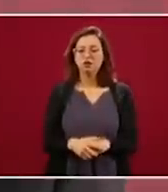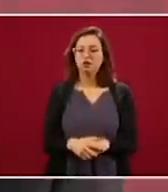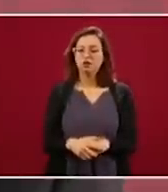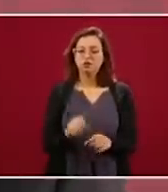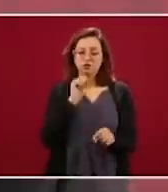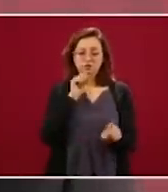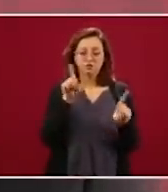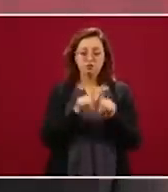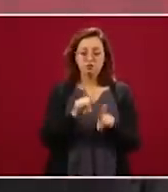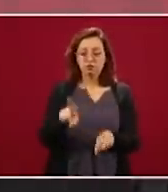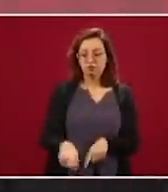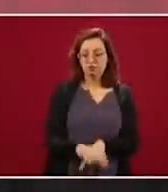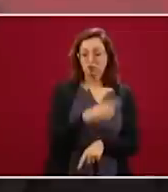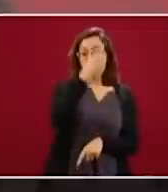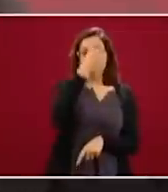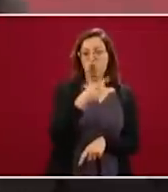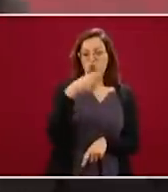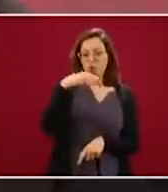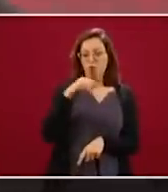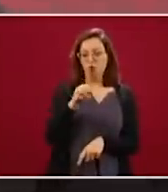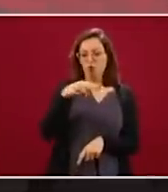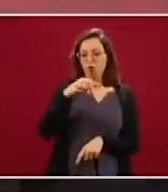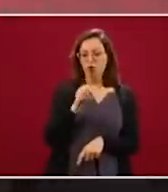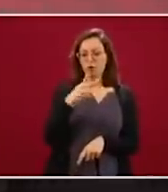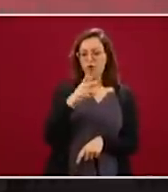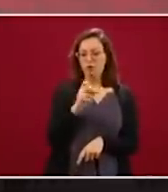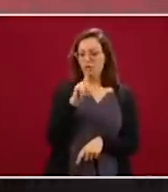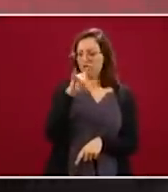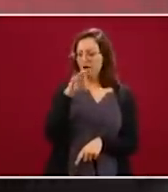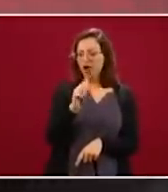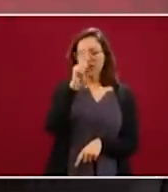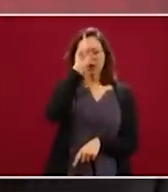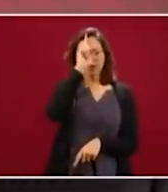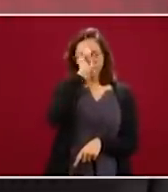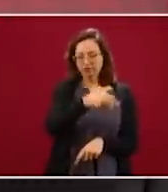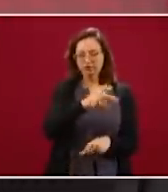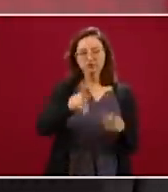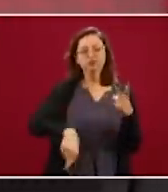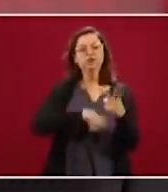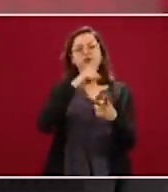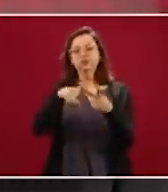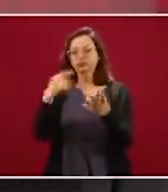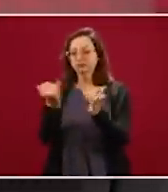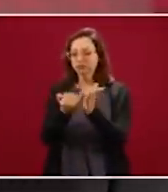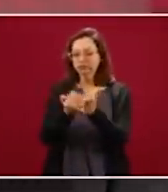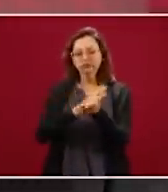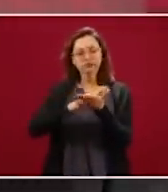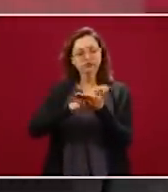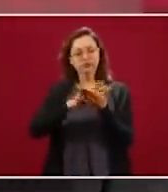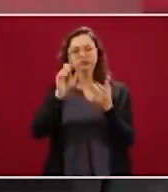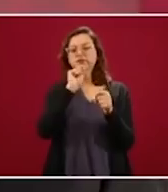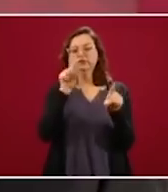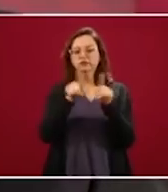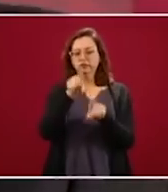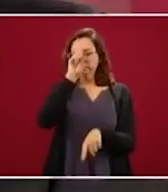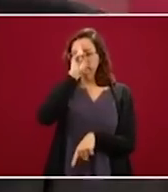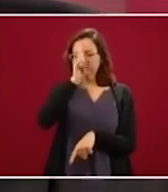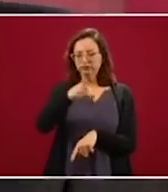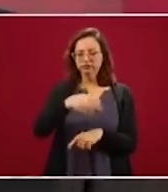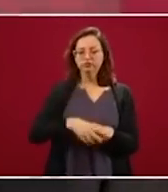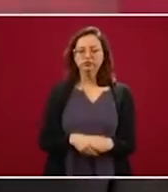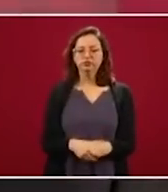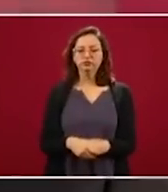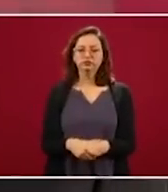los monopolios, están prohibidas las condonaciones de impuestos. No se